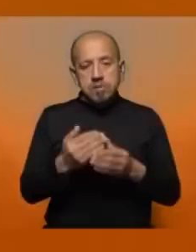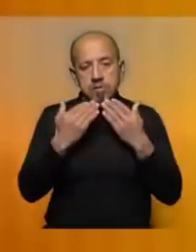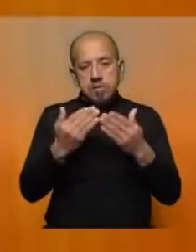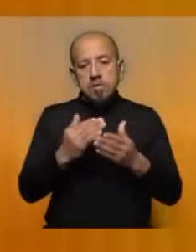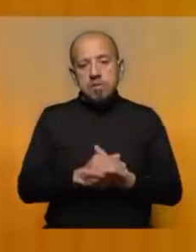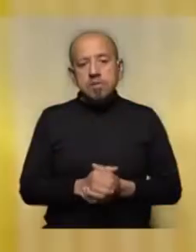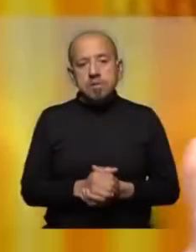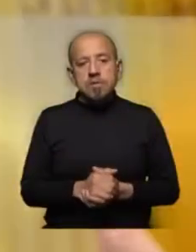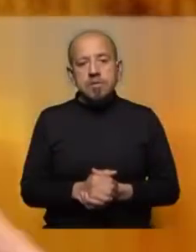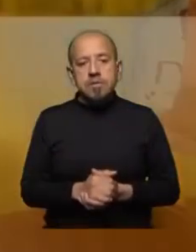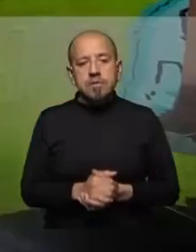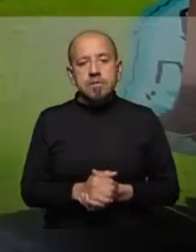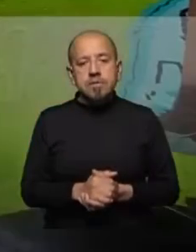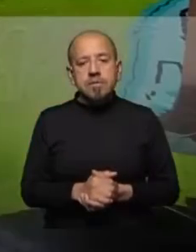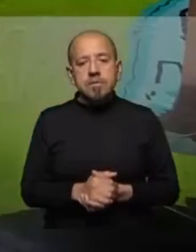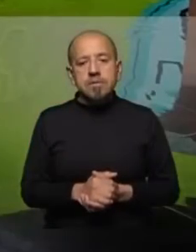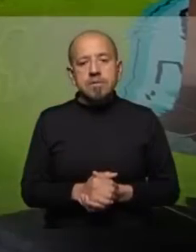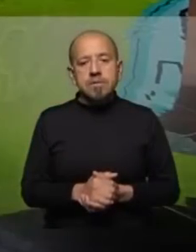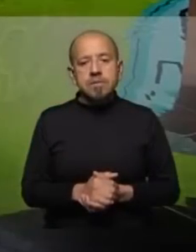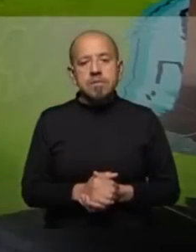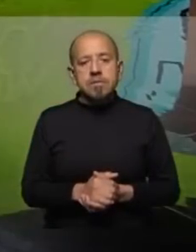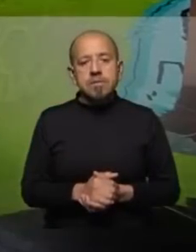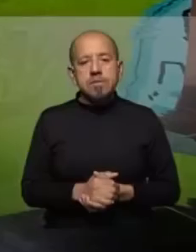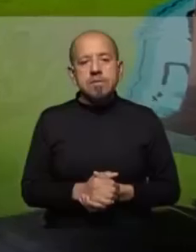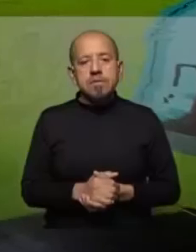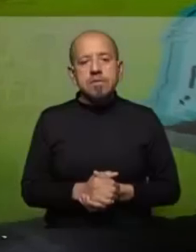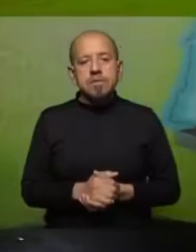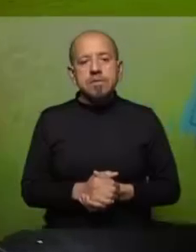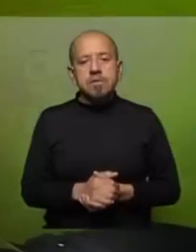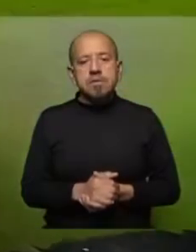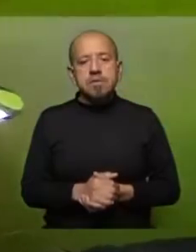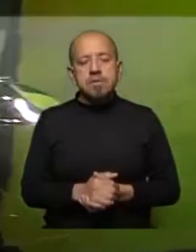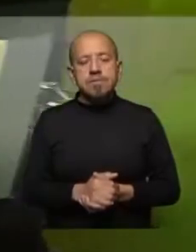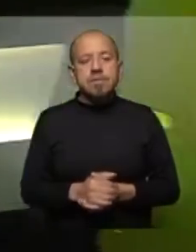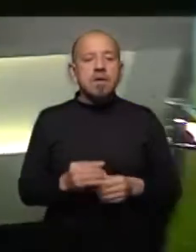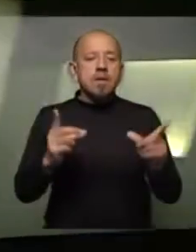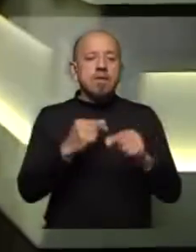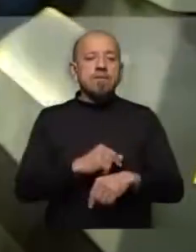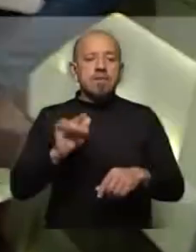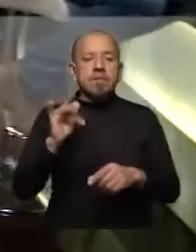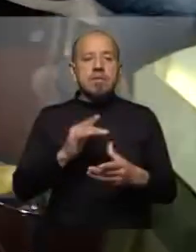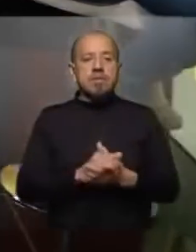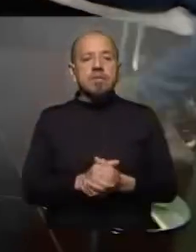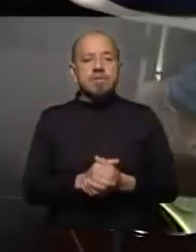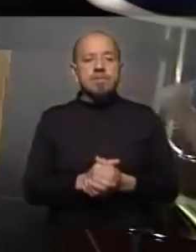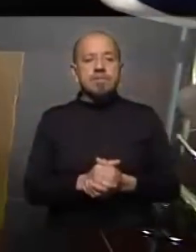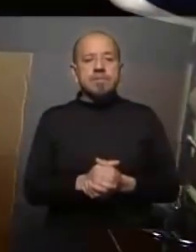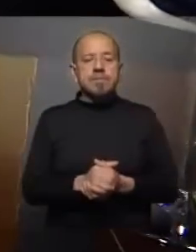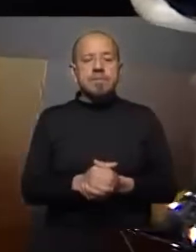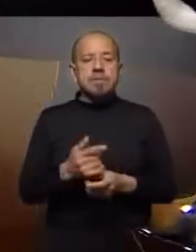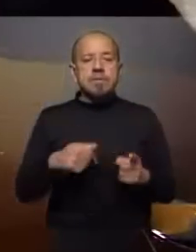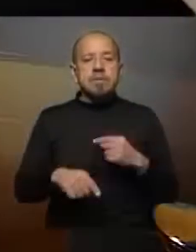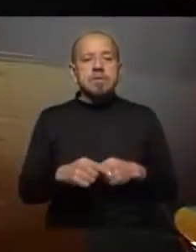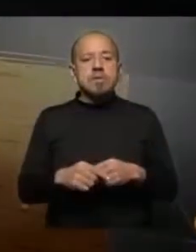gestión muchas graci muy amable muy bien cerramos arola otro miércoles de la letra chica llegamos al final de esta semana